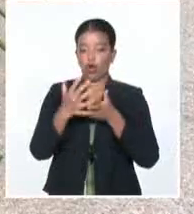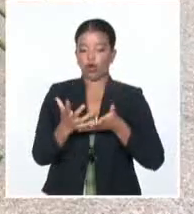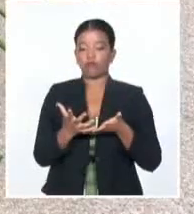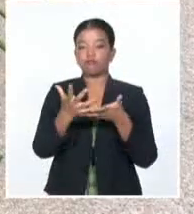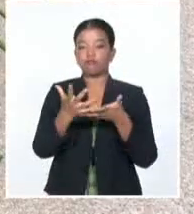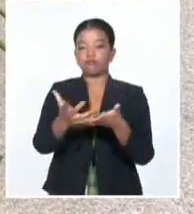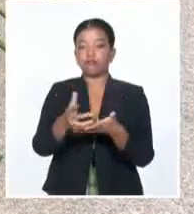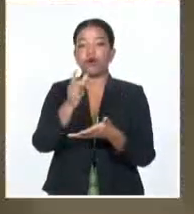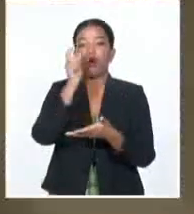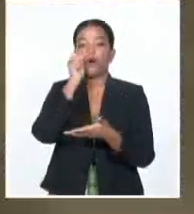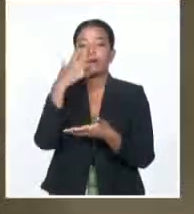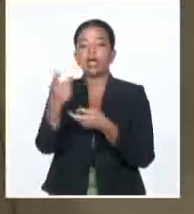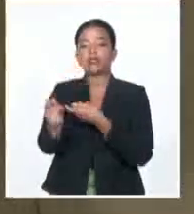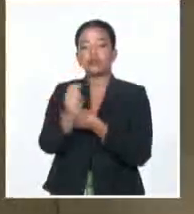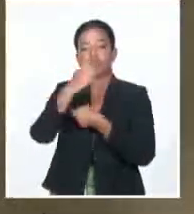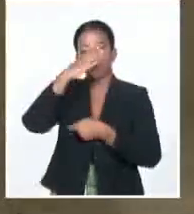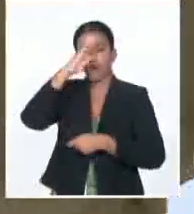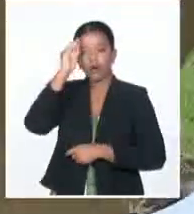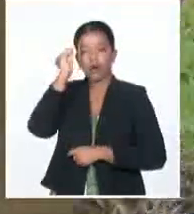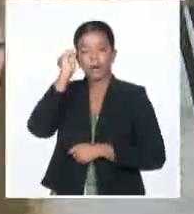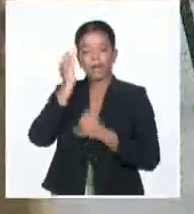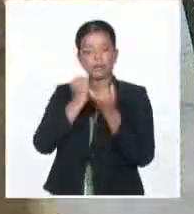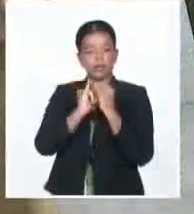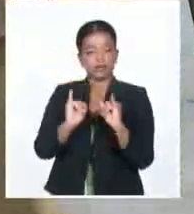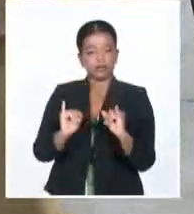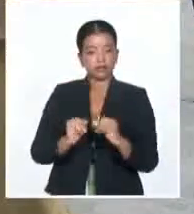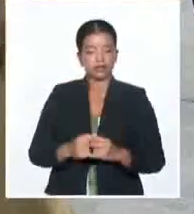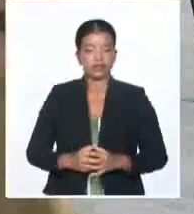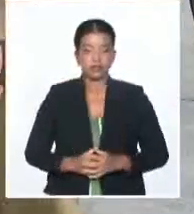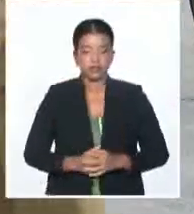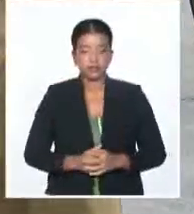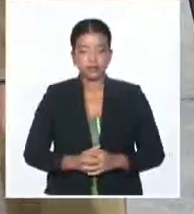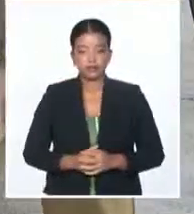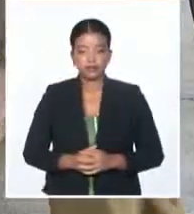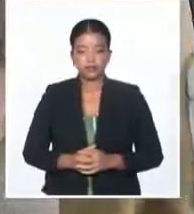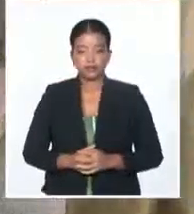pelear por su independencia. Sin Castillo, Canal Cubano de Noticias.